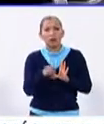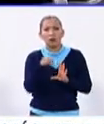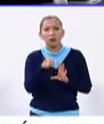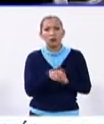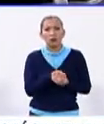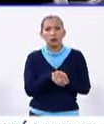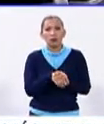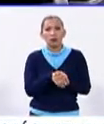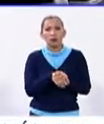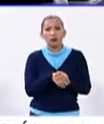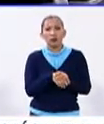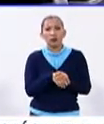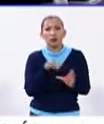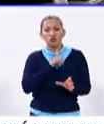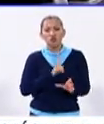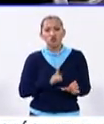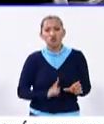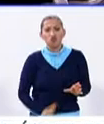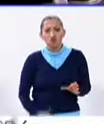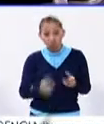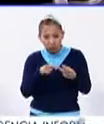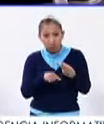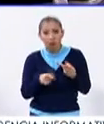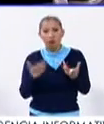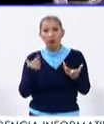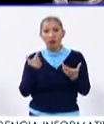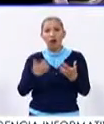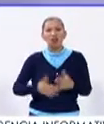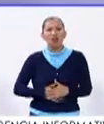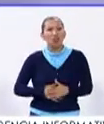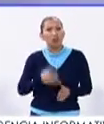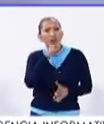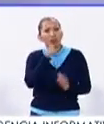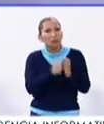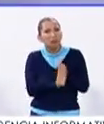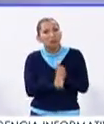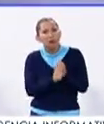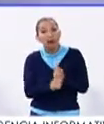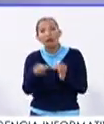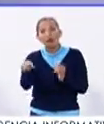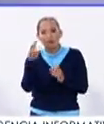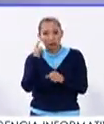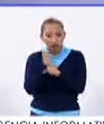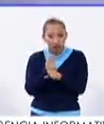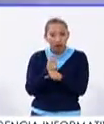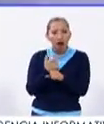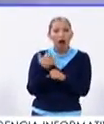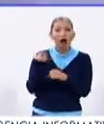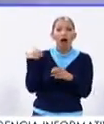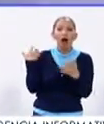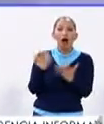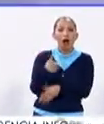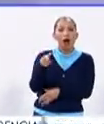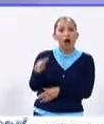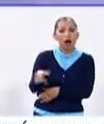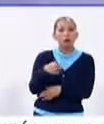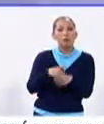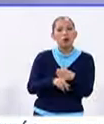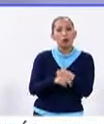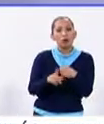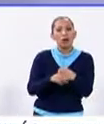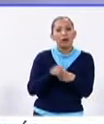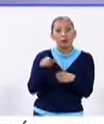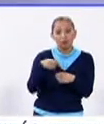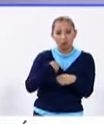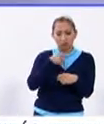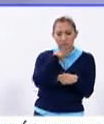la incontinencia urinaria, el estreñimiento, etcétera, y son rasgos que nos van a permitir a nosotros ver qué estamos haciendo